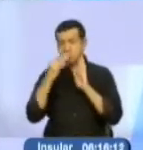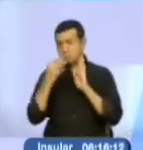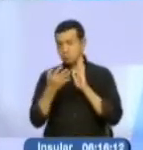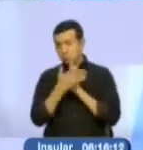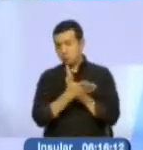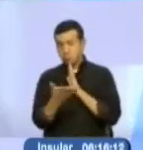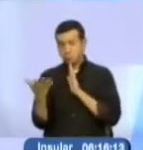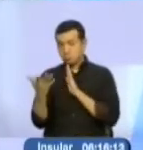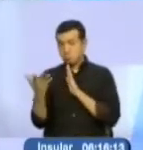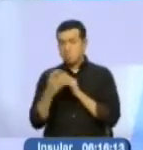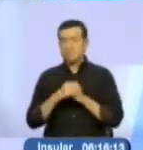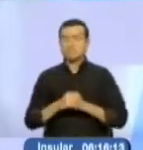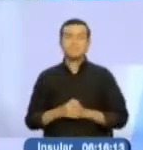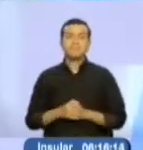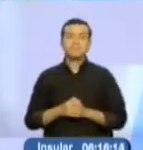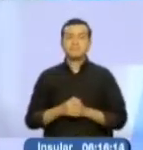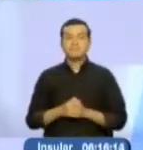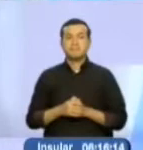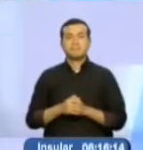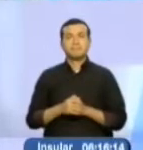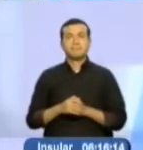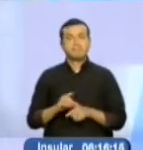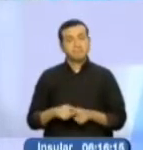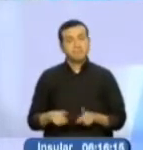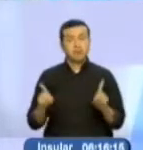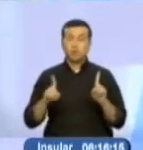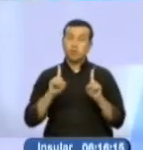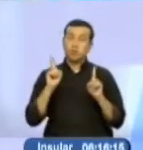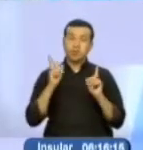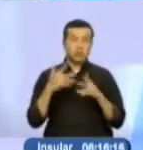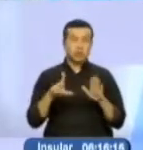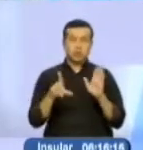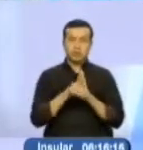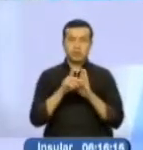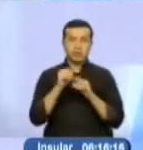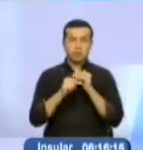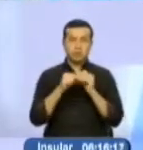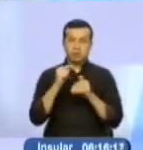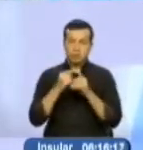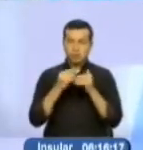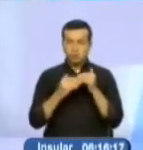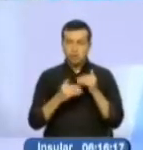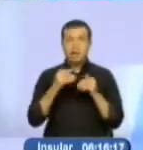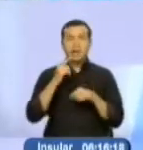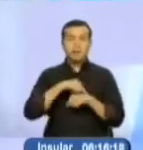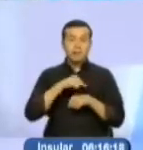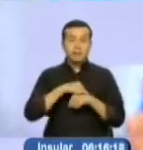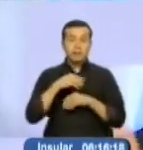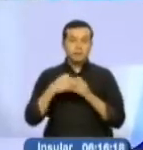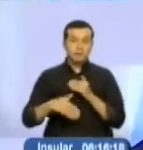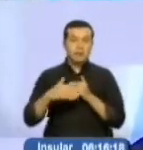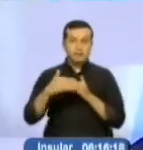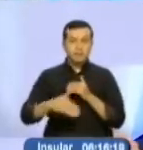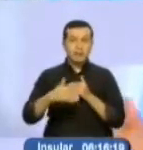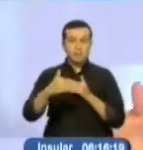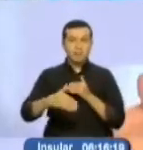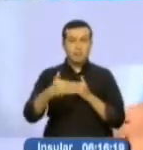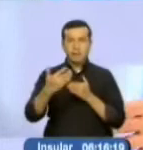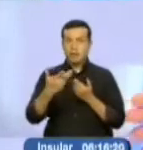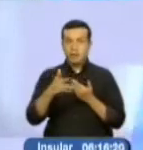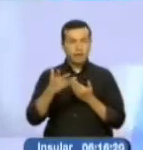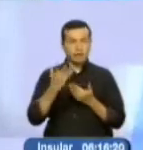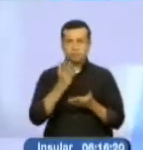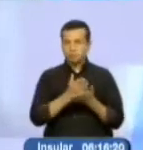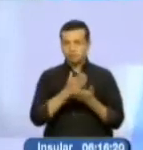es elegir y hay otras legislaciones que van cerrando después de una cierto número de etapas que se han cumplido